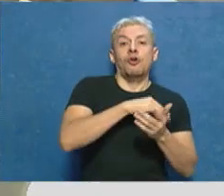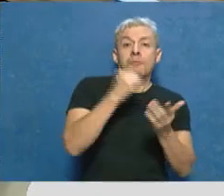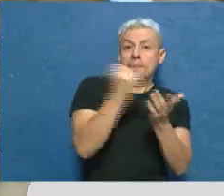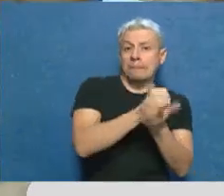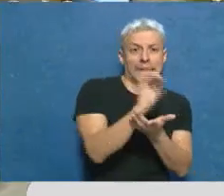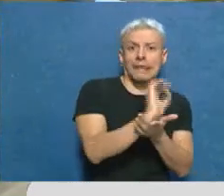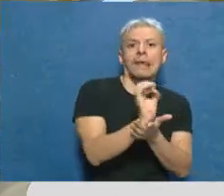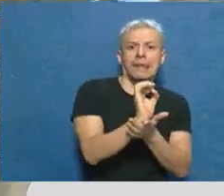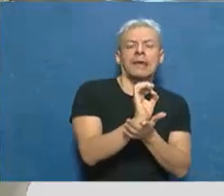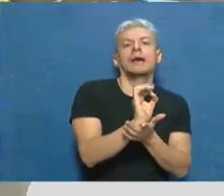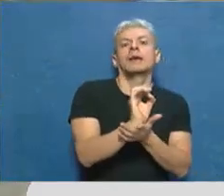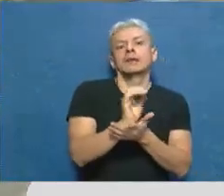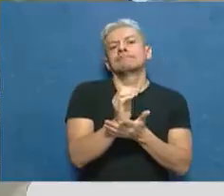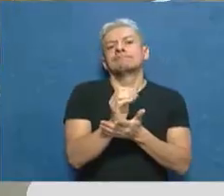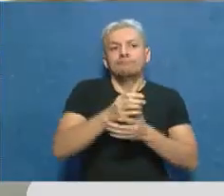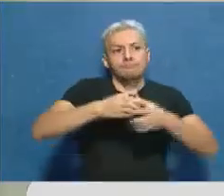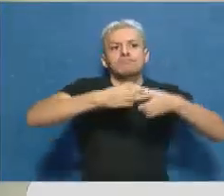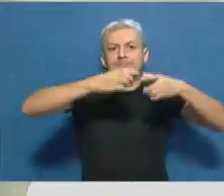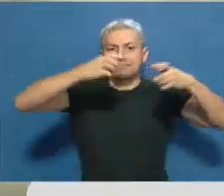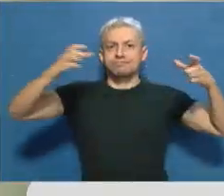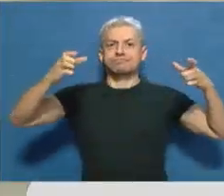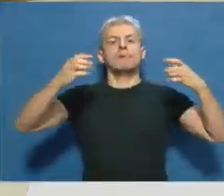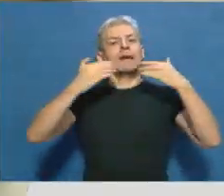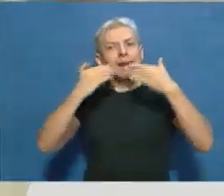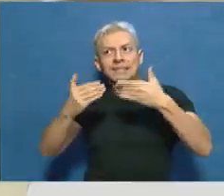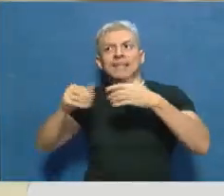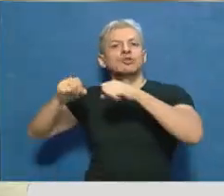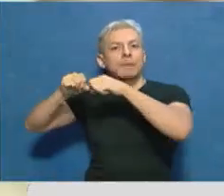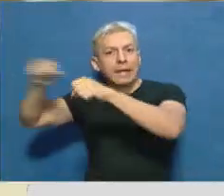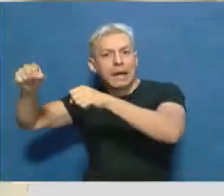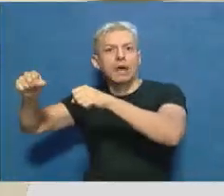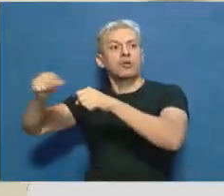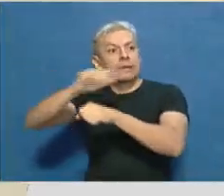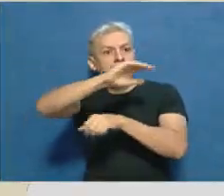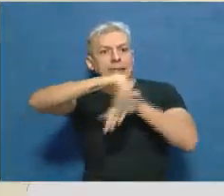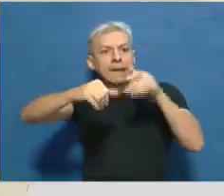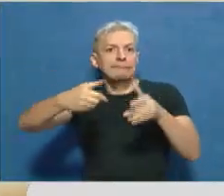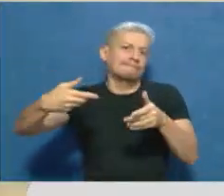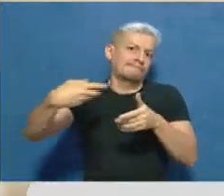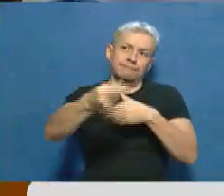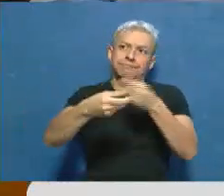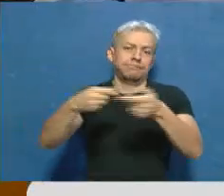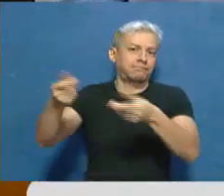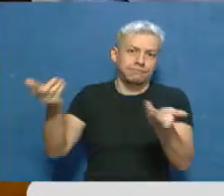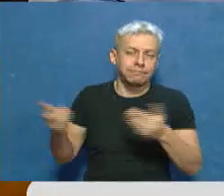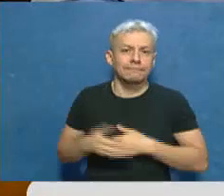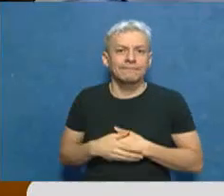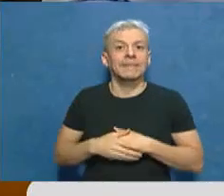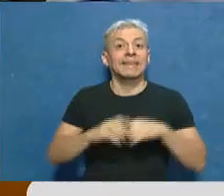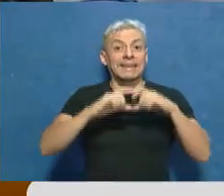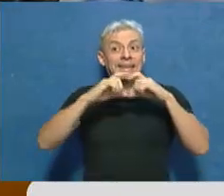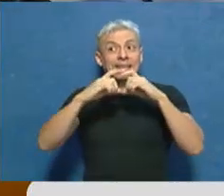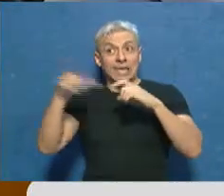sido respaldado por el poder y la influencia de las principales cadenas de supermercados. Su demanda de vinos para producir sus propias etiquetas y